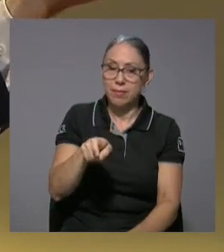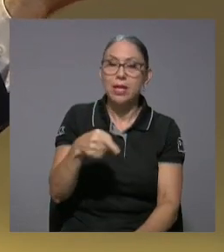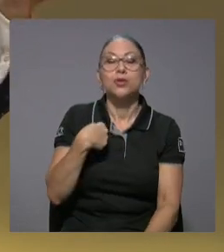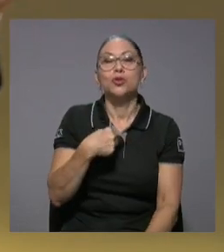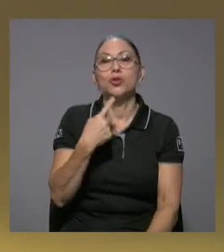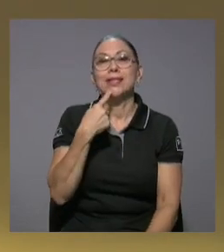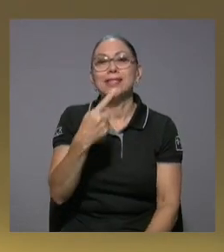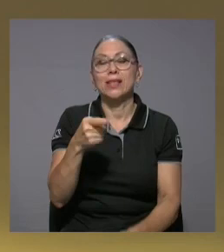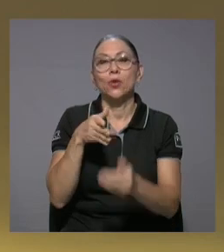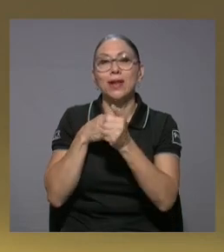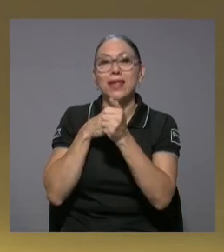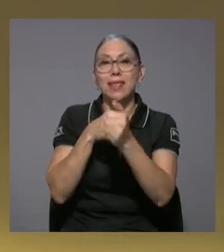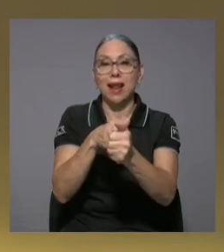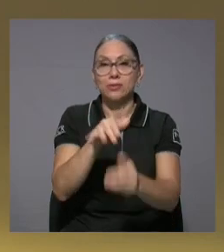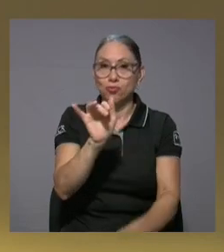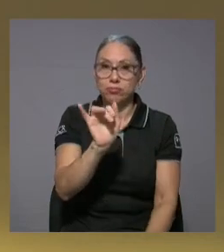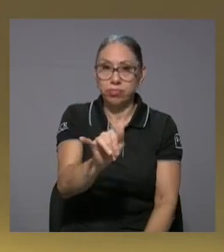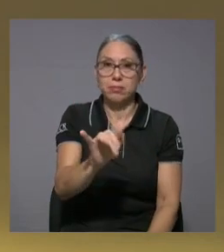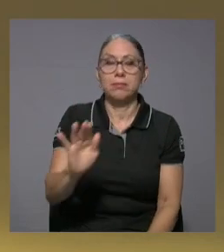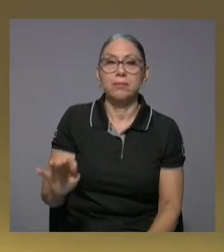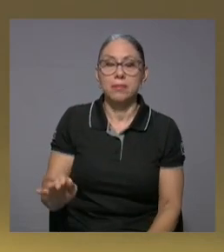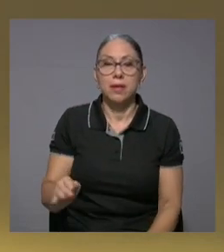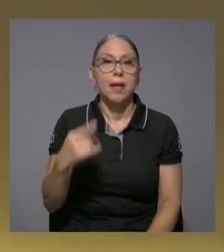porque es eso, porque